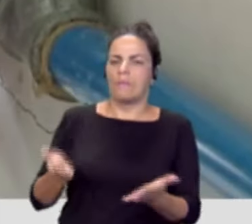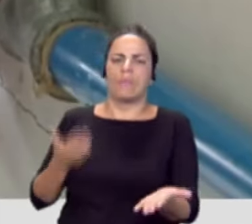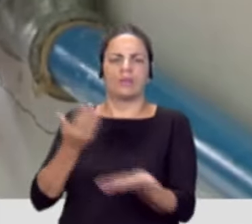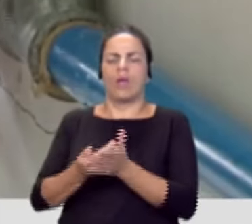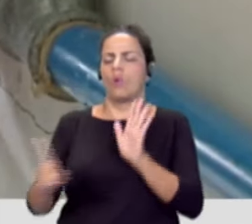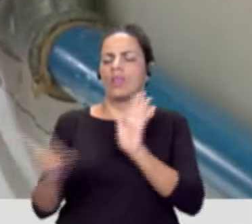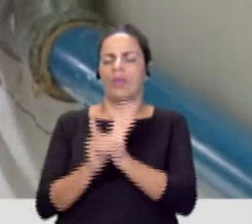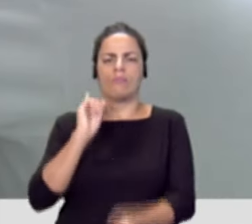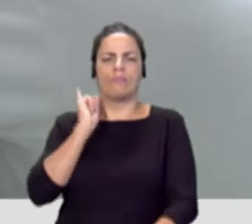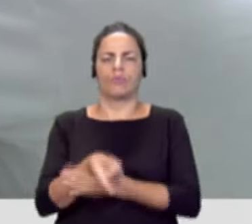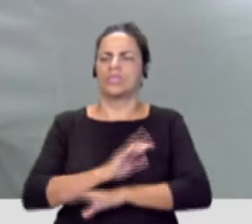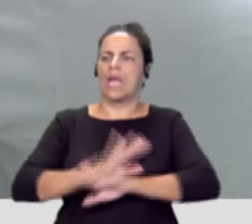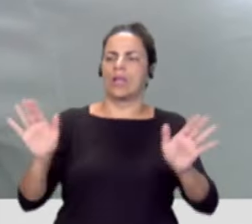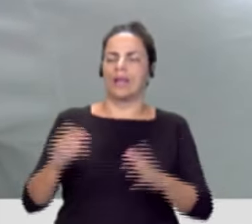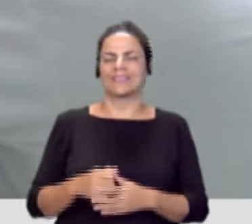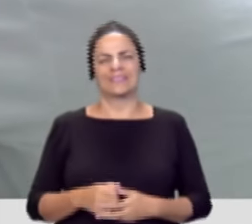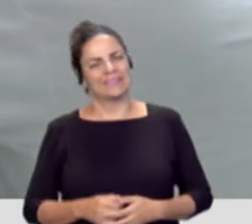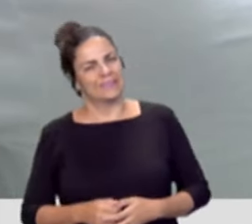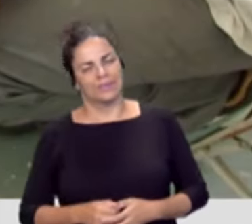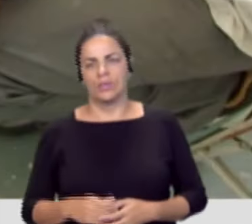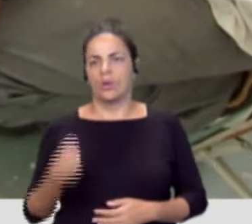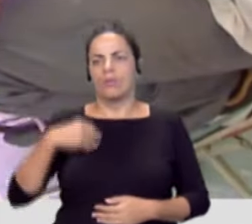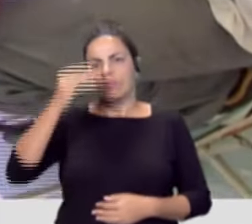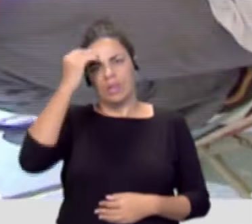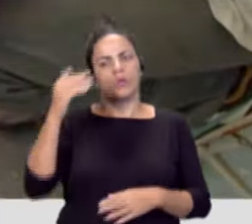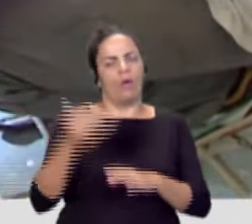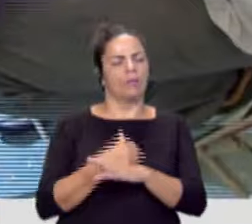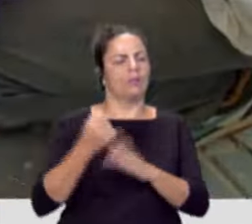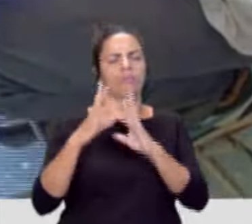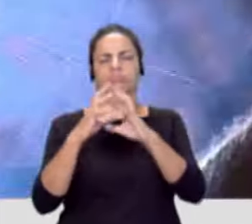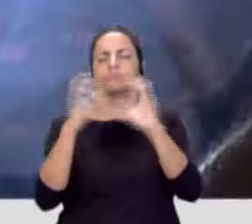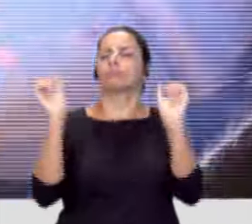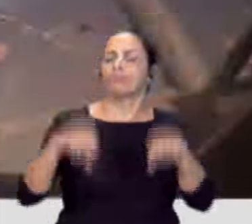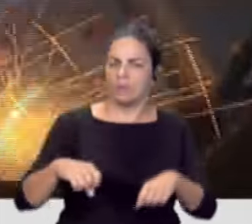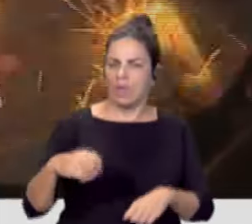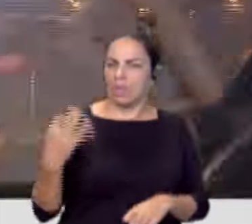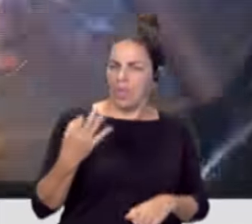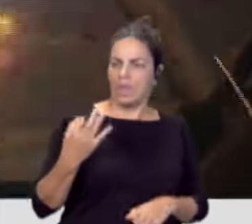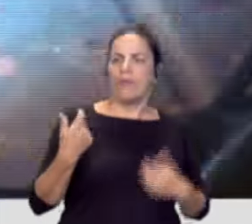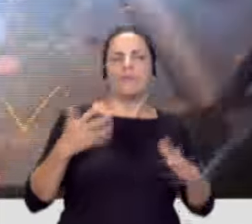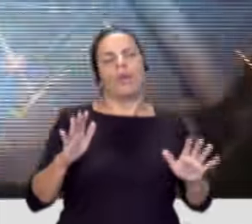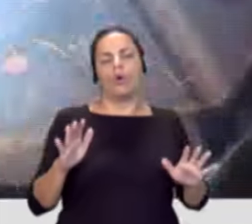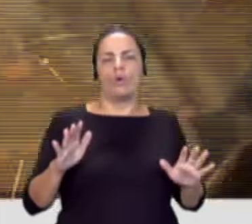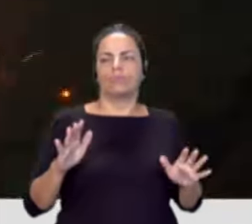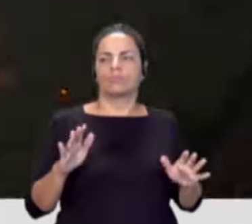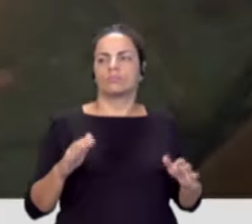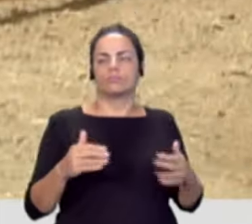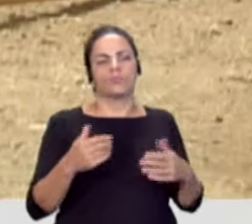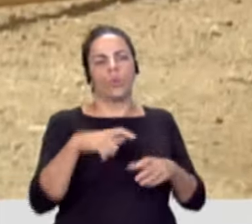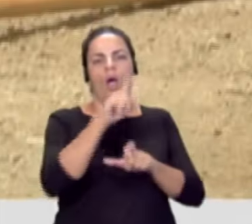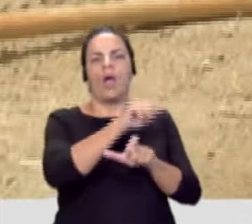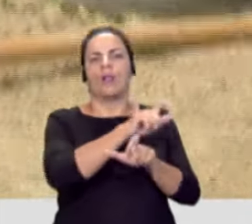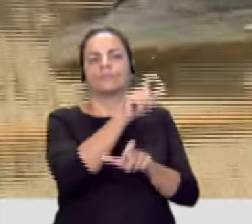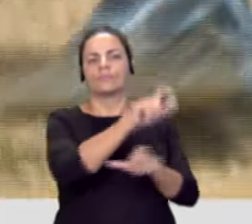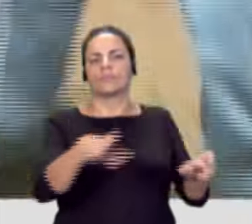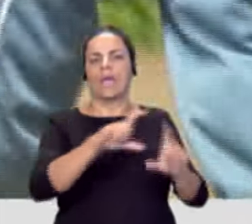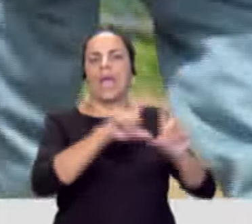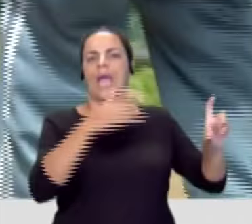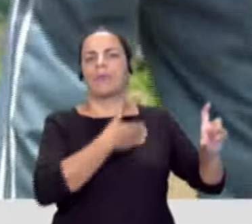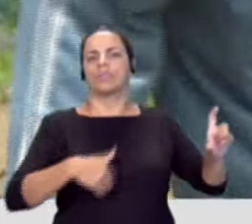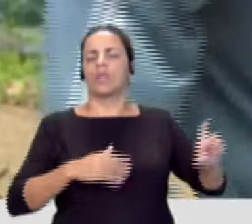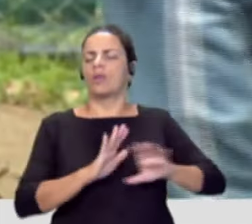Es decir, yo creo que esto se tiene que consensuar, como todo, pero no dejar tampoco a los empresarios a un lado, si en un momento